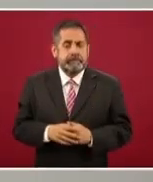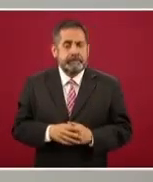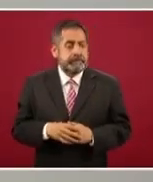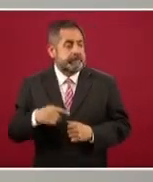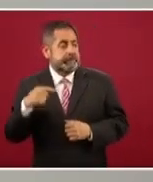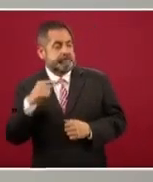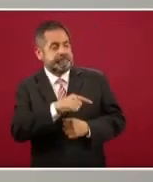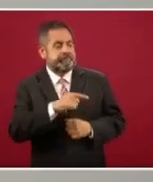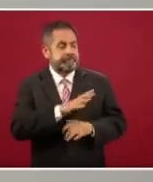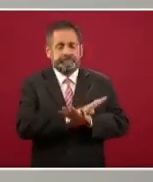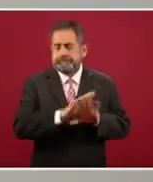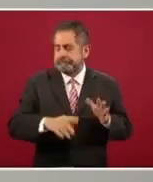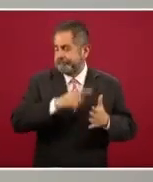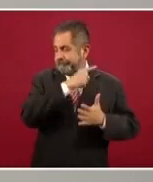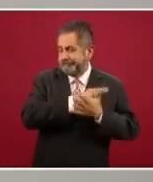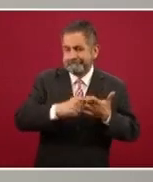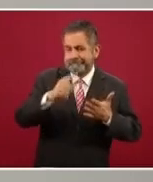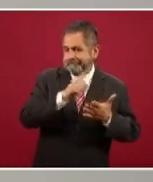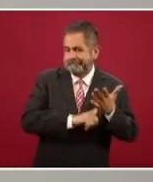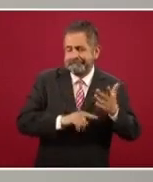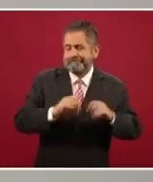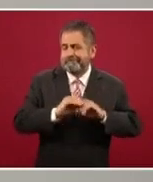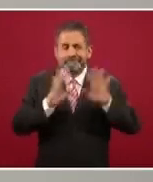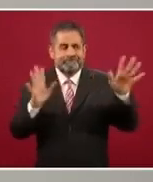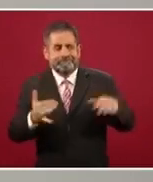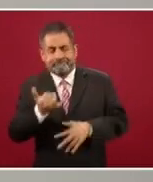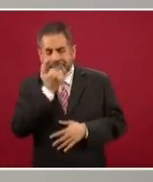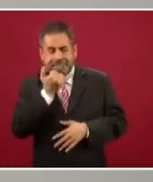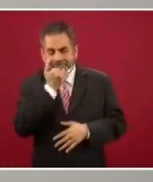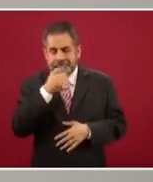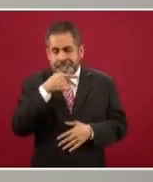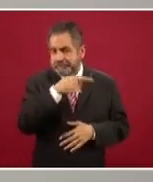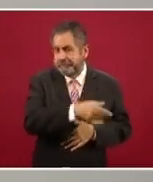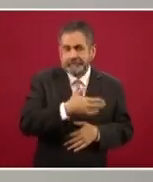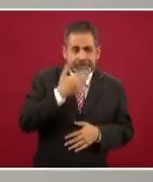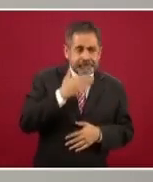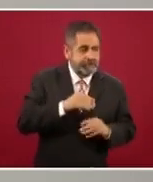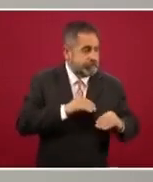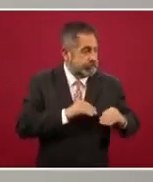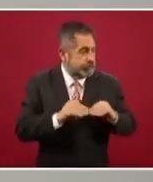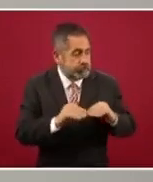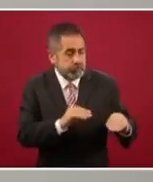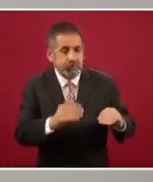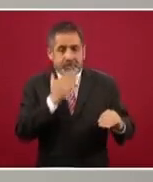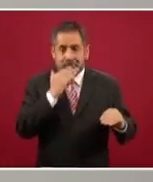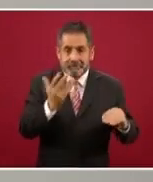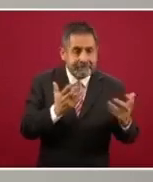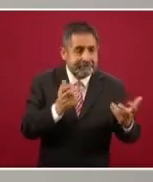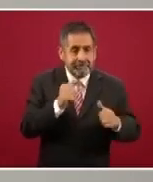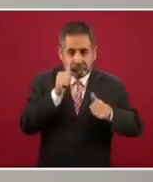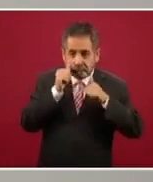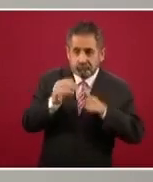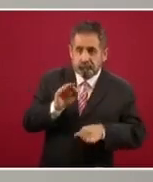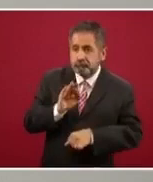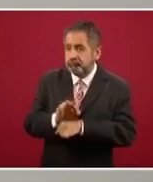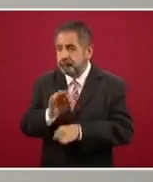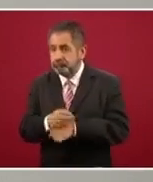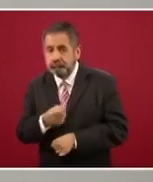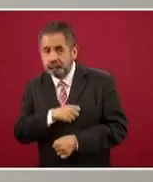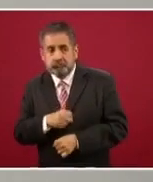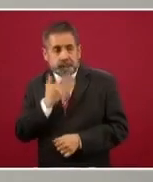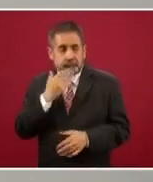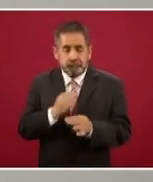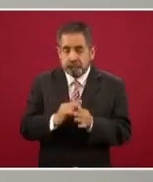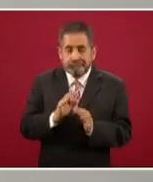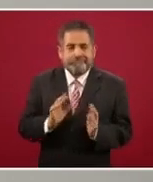cancelar, por razones claramente definidas de no estar operando en la salud directamente en lo que